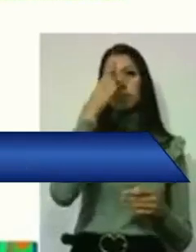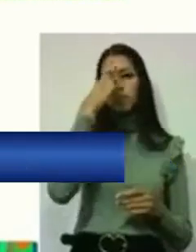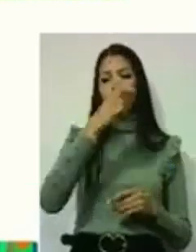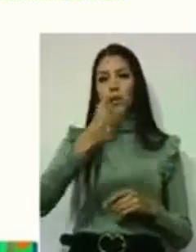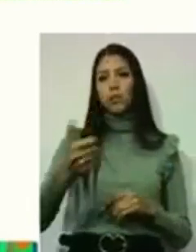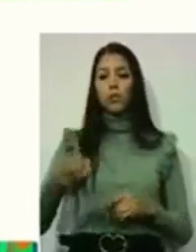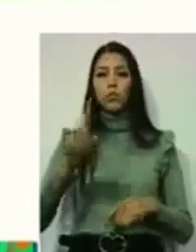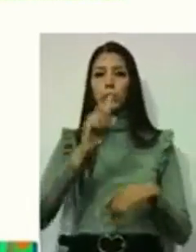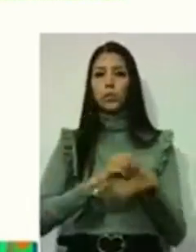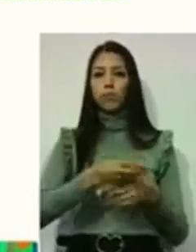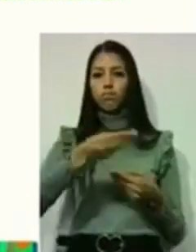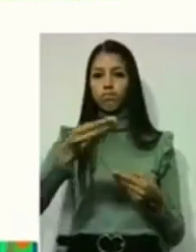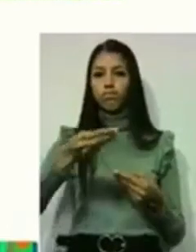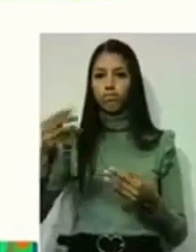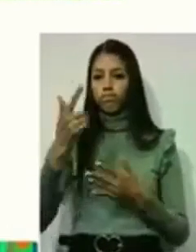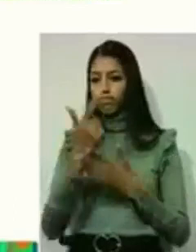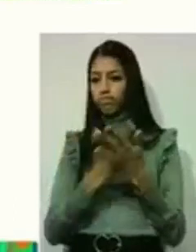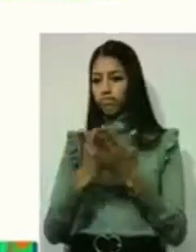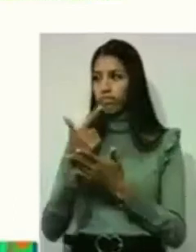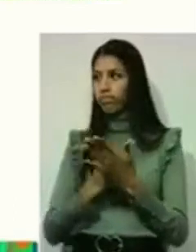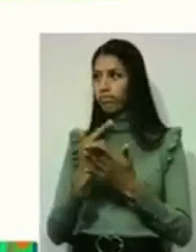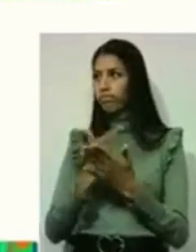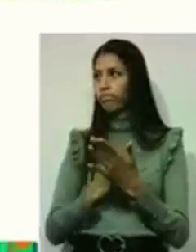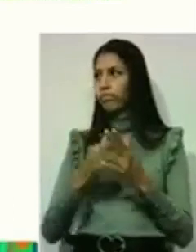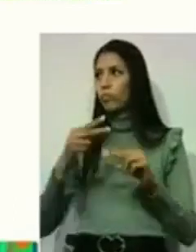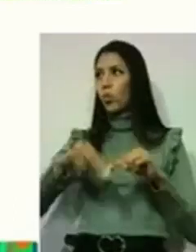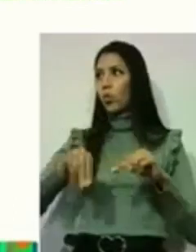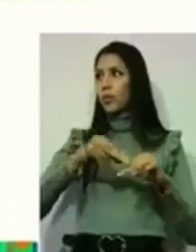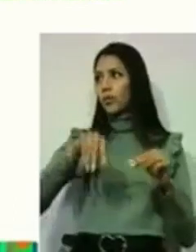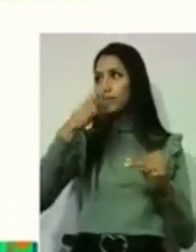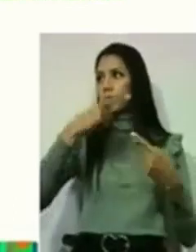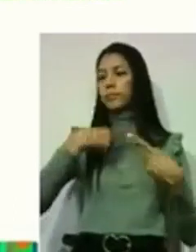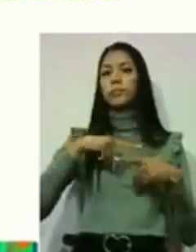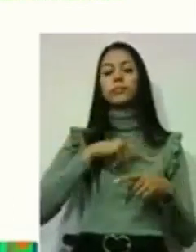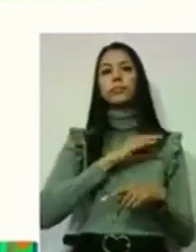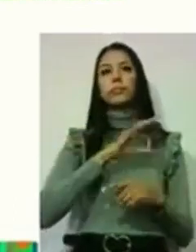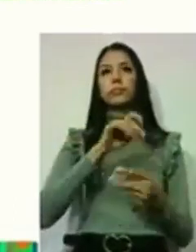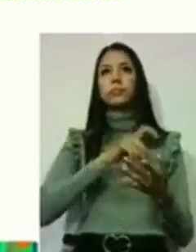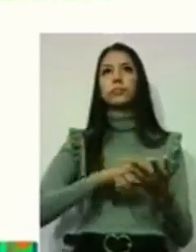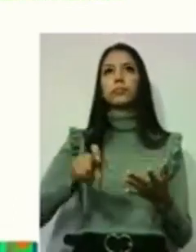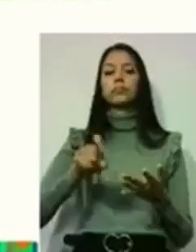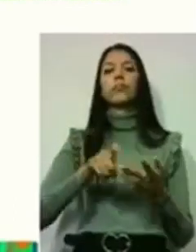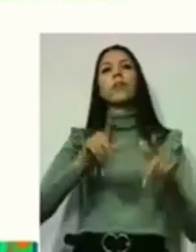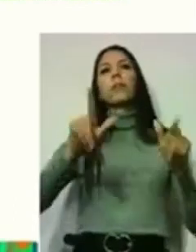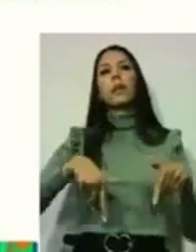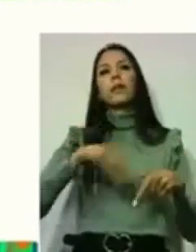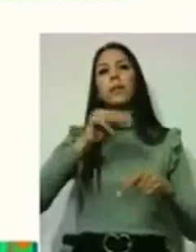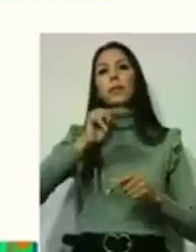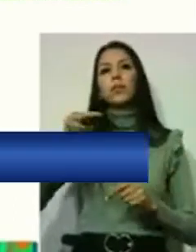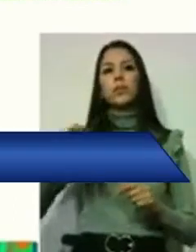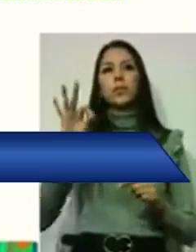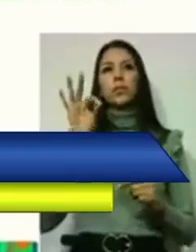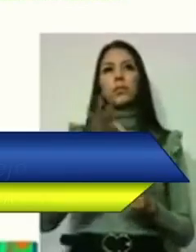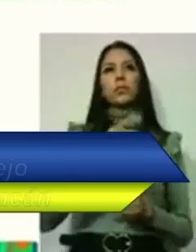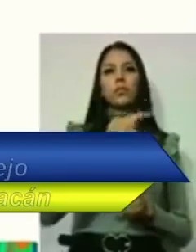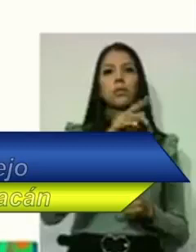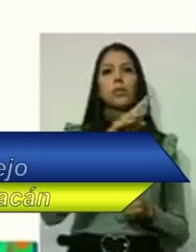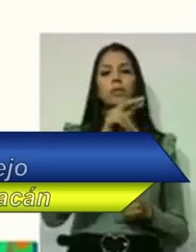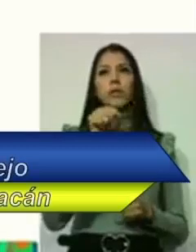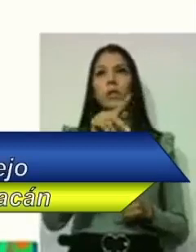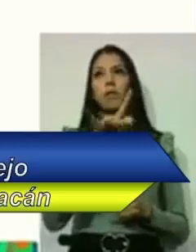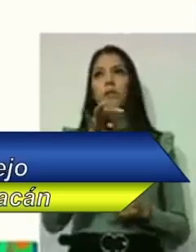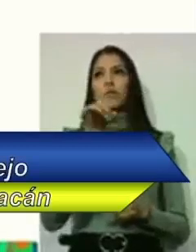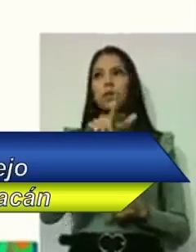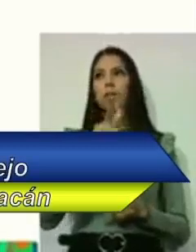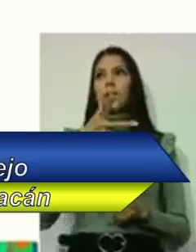soltando paulatinamente con un contador regresivo el boletaje para que la gente pueda adquirirlos a través de la página michoacan.travel.